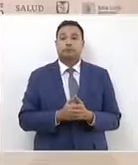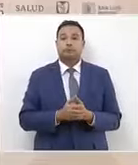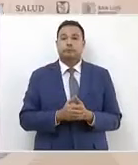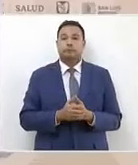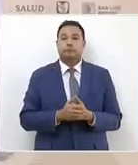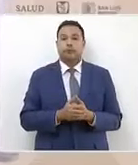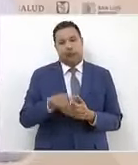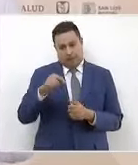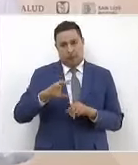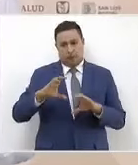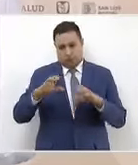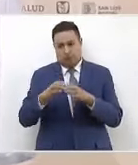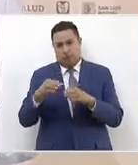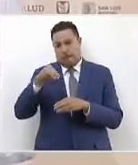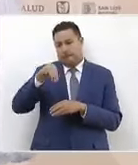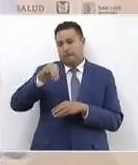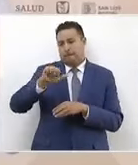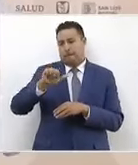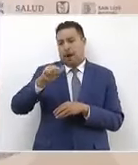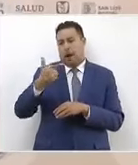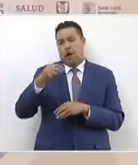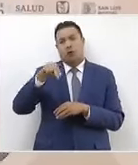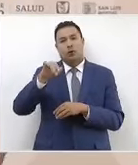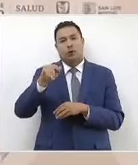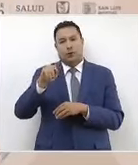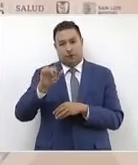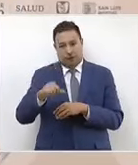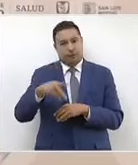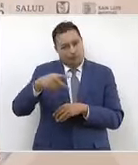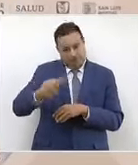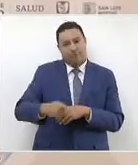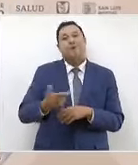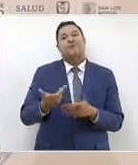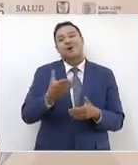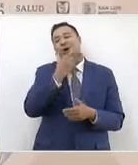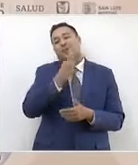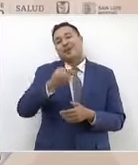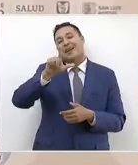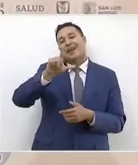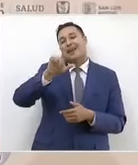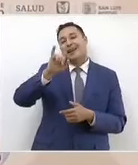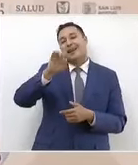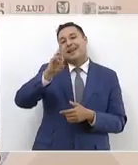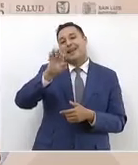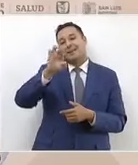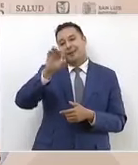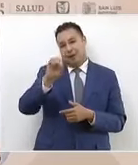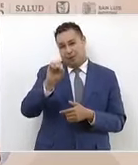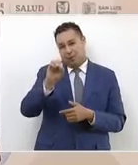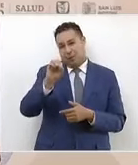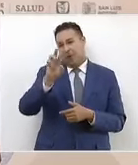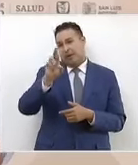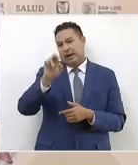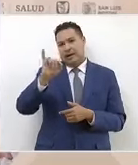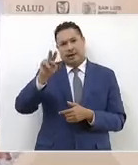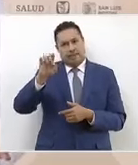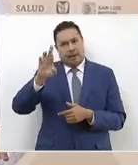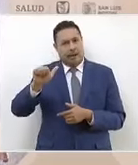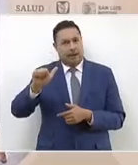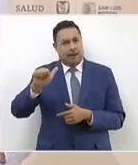de los magonistas, de aquí era librado Rivera, que estuvo